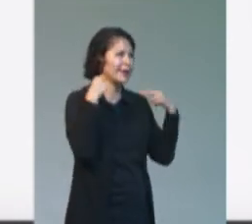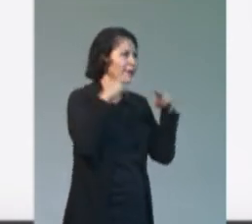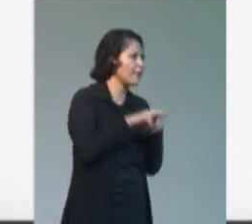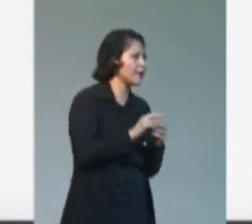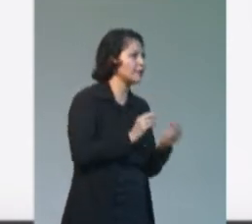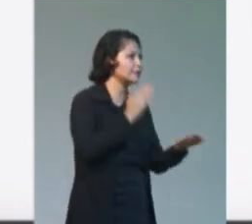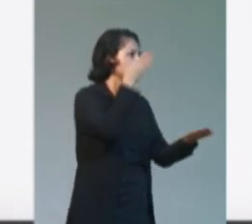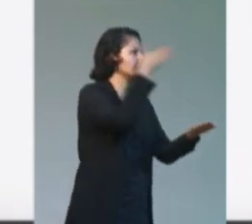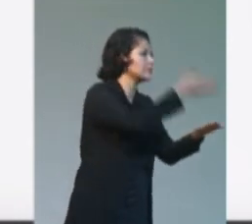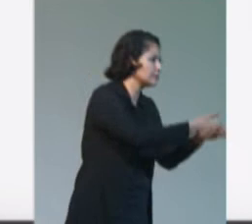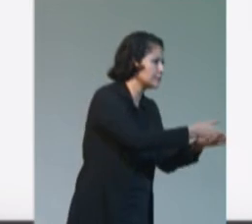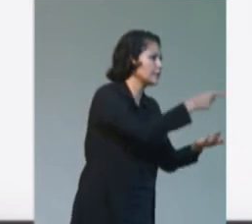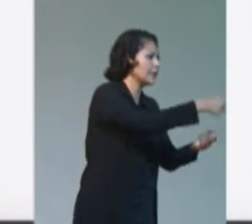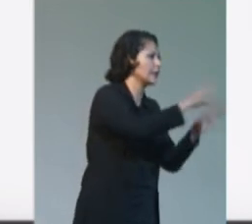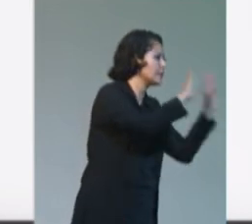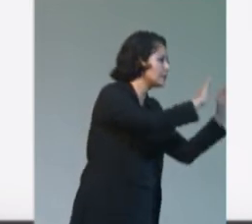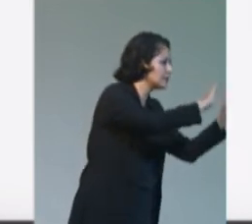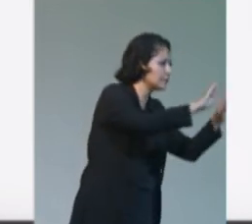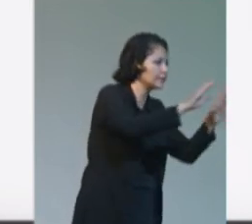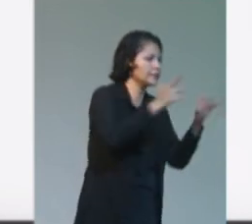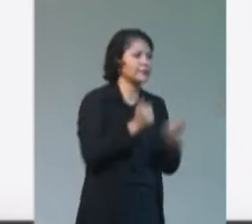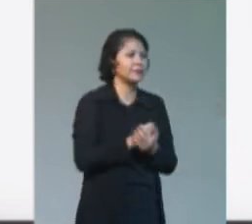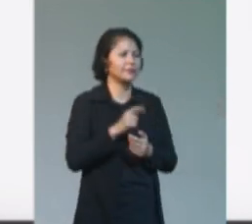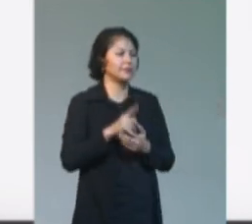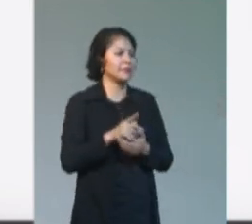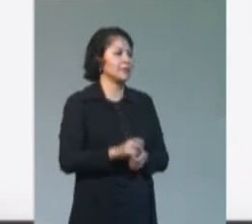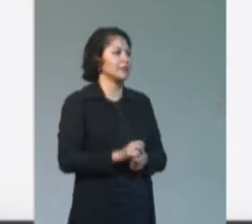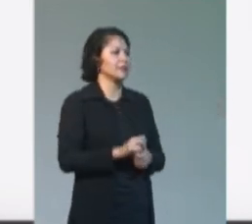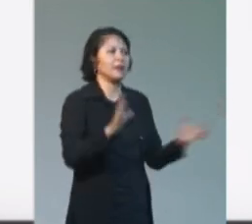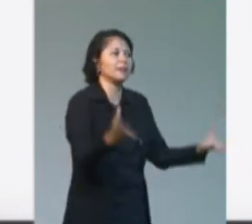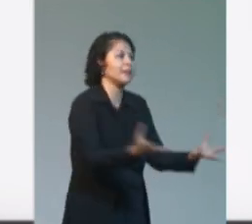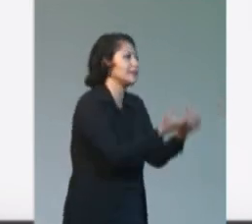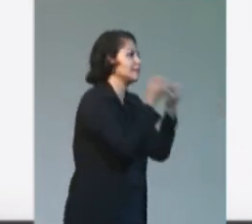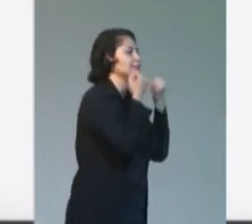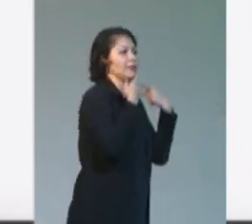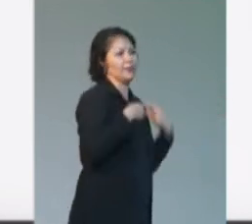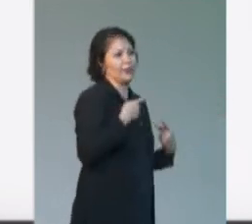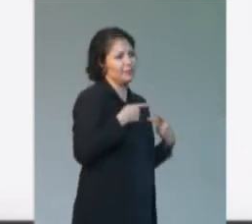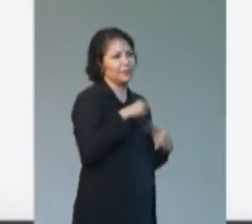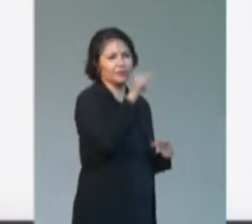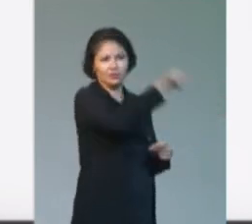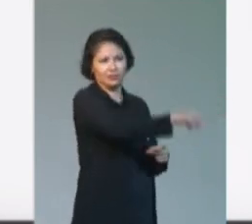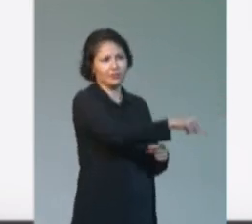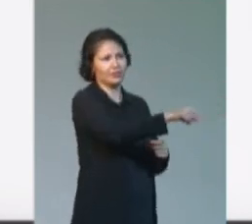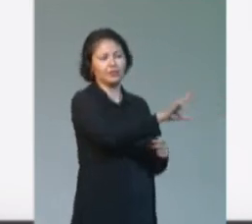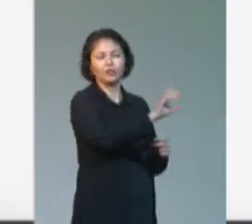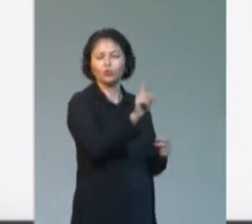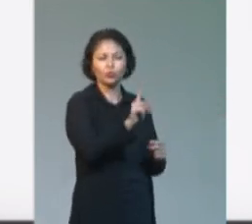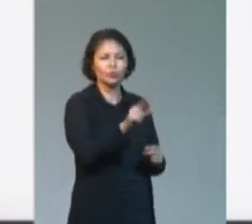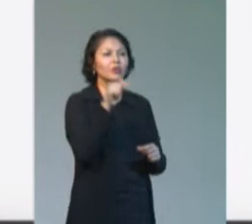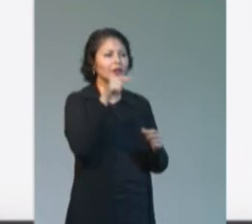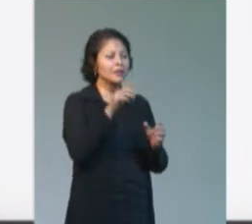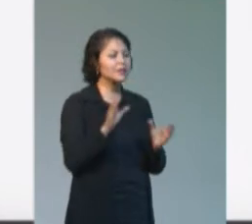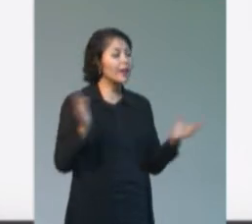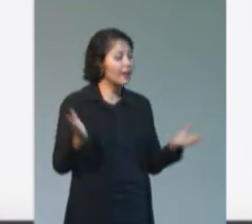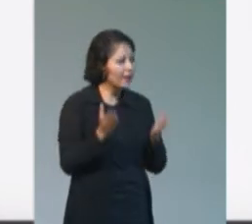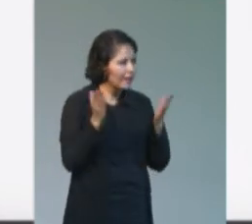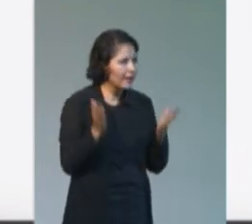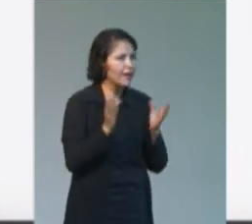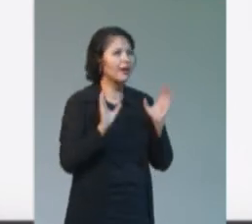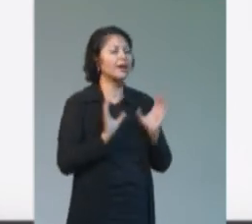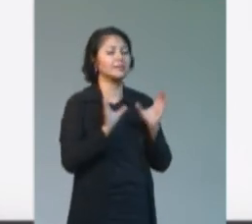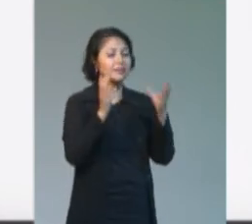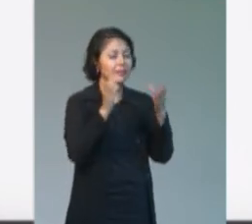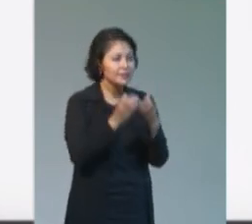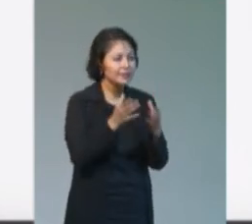crear centros de apoyo que la ayuda a virtualizar los contenidos al docente hay que crear centros que capaciten y se dediquen a la formación del profesorado